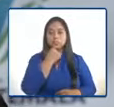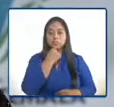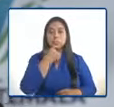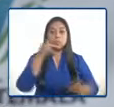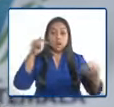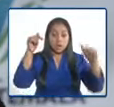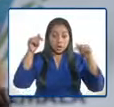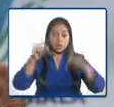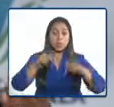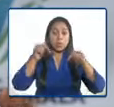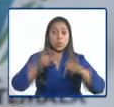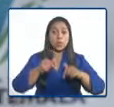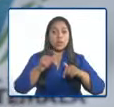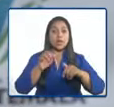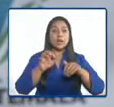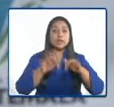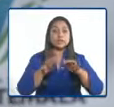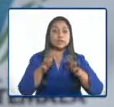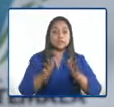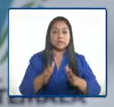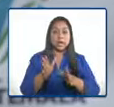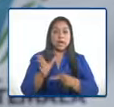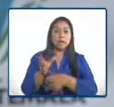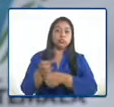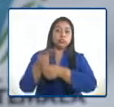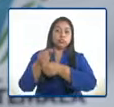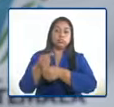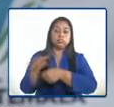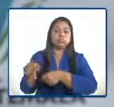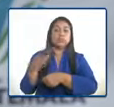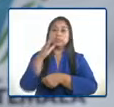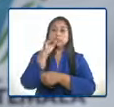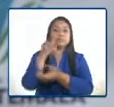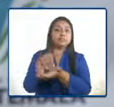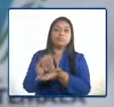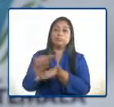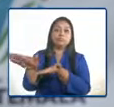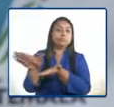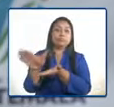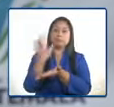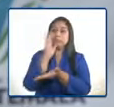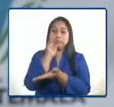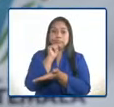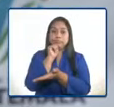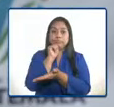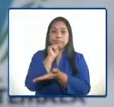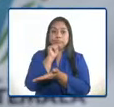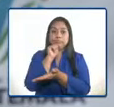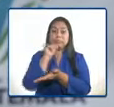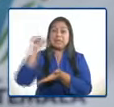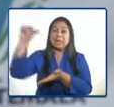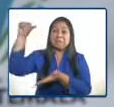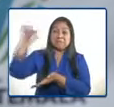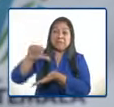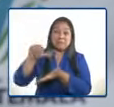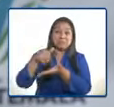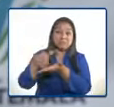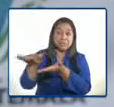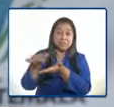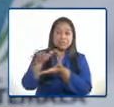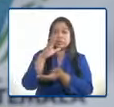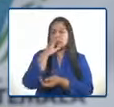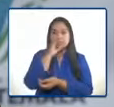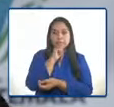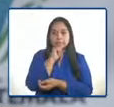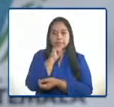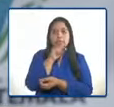Actualmente la Secretaría está emplazada, no se puede destituir al personal que es malo. Quiero mencionar que hay muy